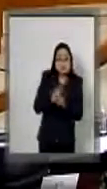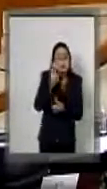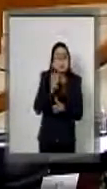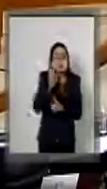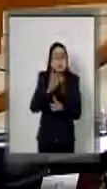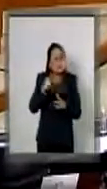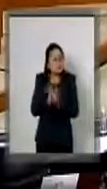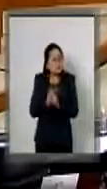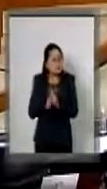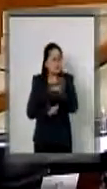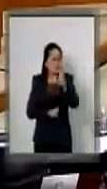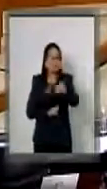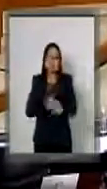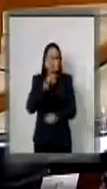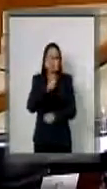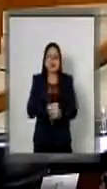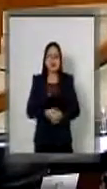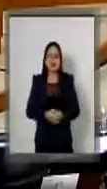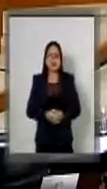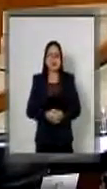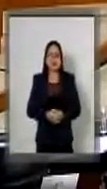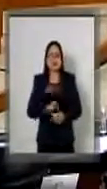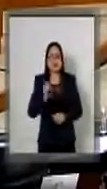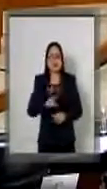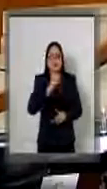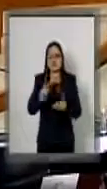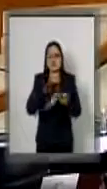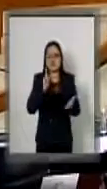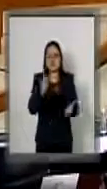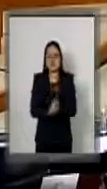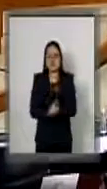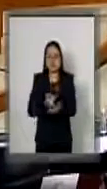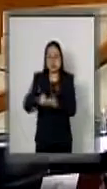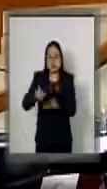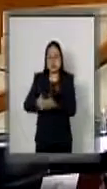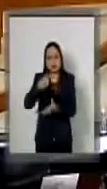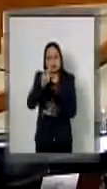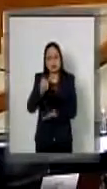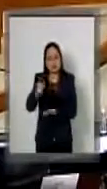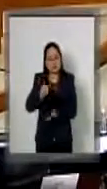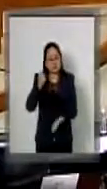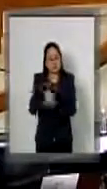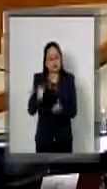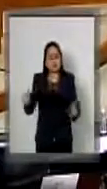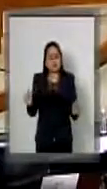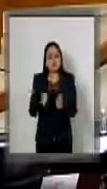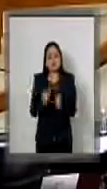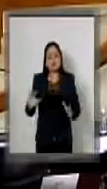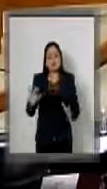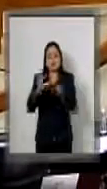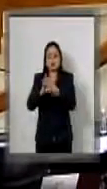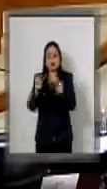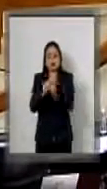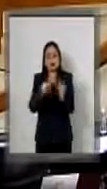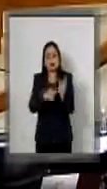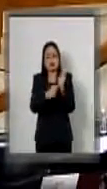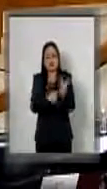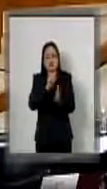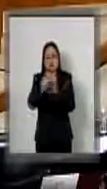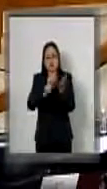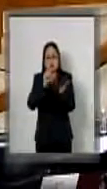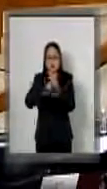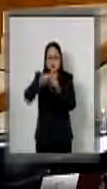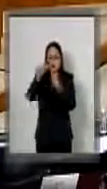el sol con un dedo. La ley que hoy pretenden aprobar con la denominación de Ley de